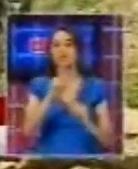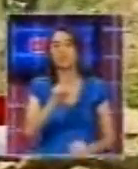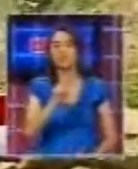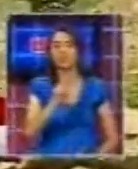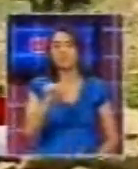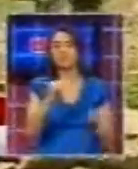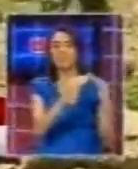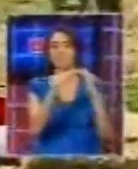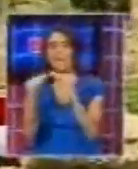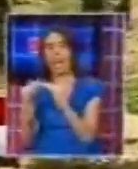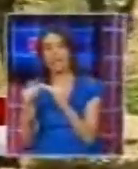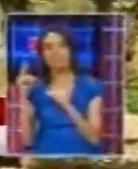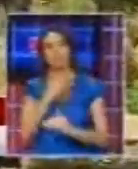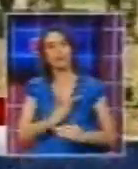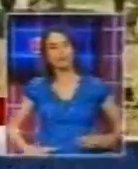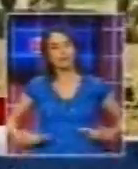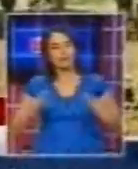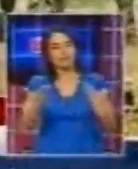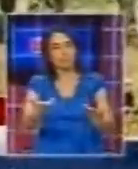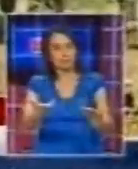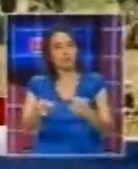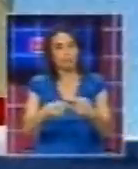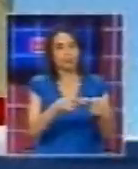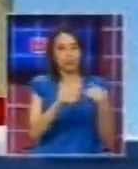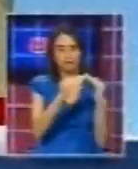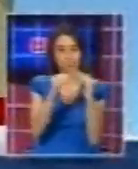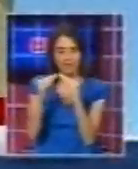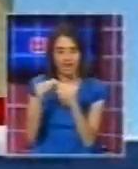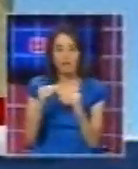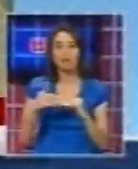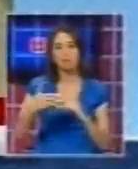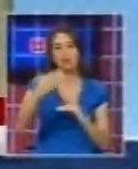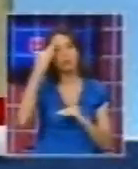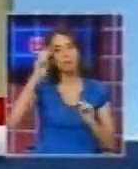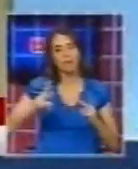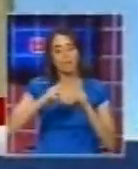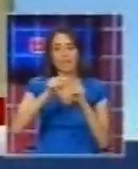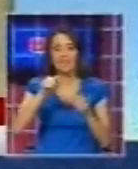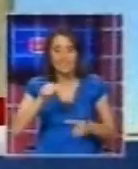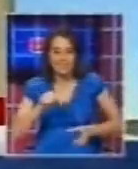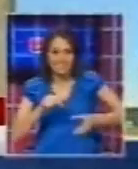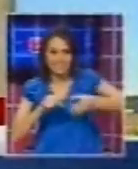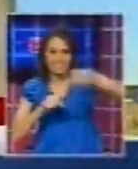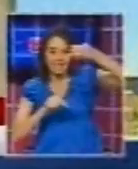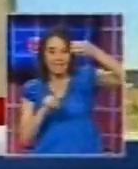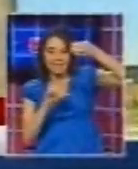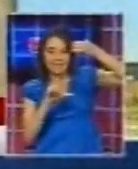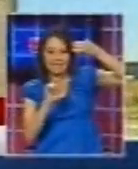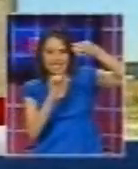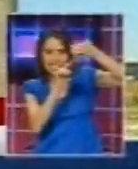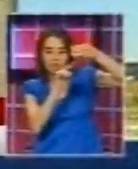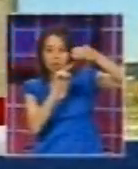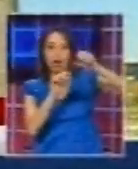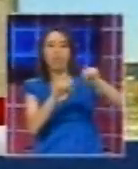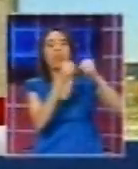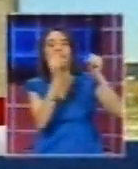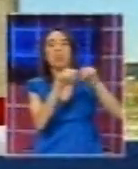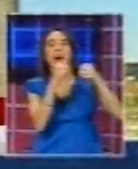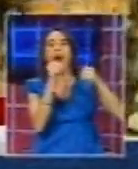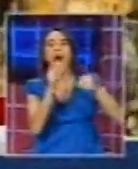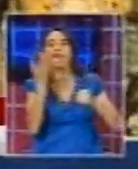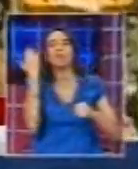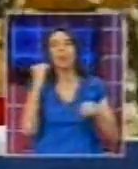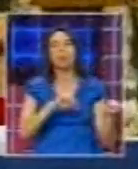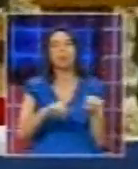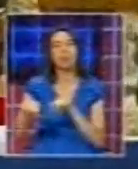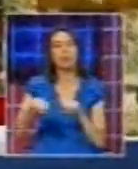viviendas sociales que se van a construir ya en los próximos días. Por tal motivo botaron este silo que había quedado bastante dañado tras el